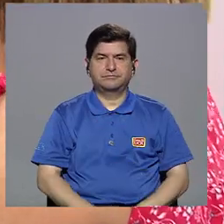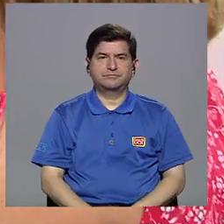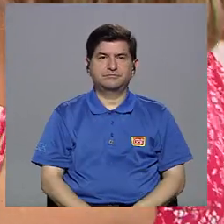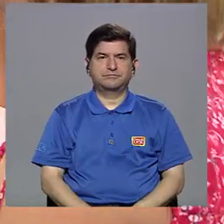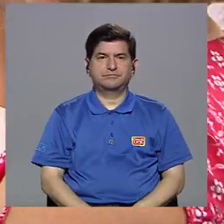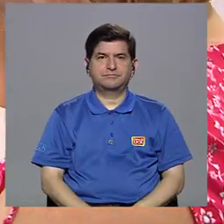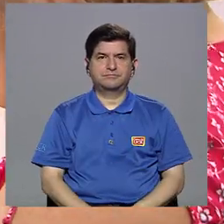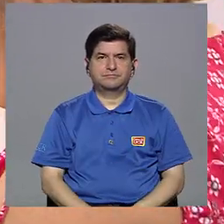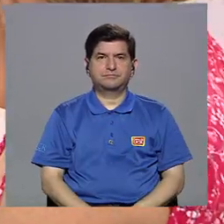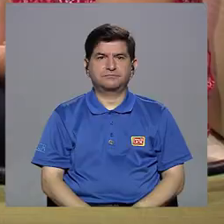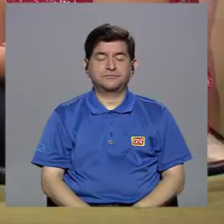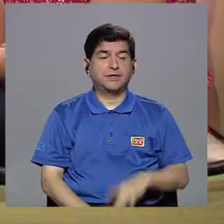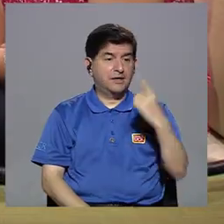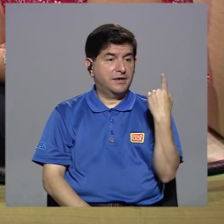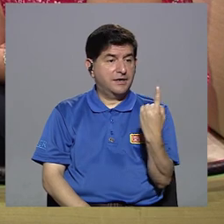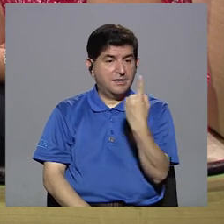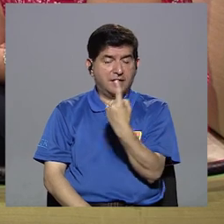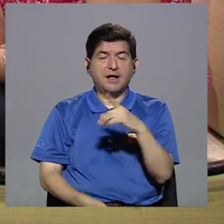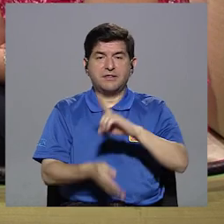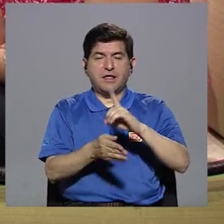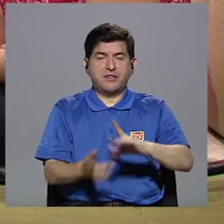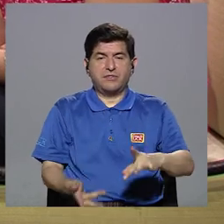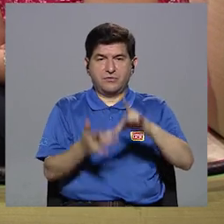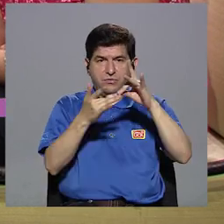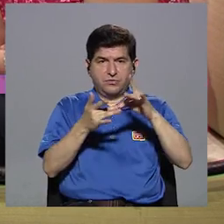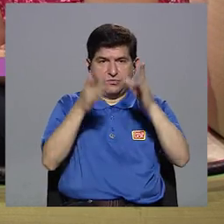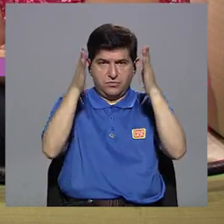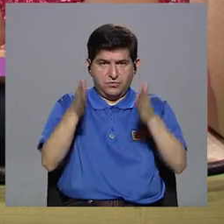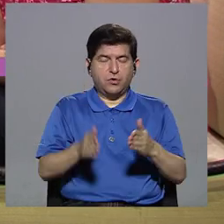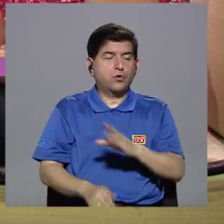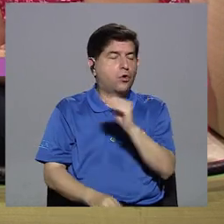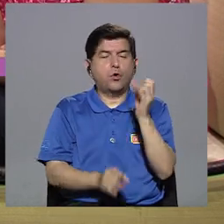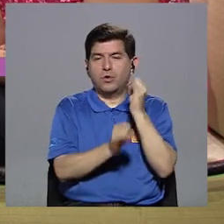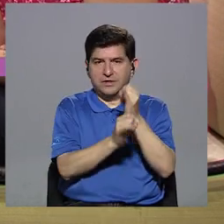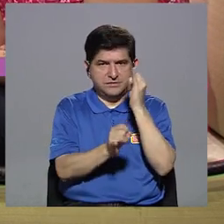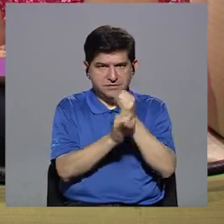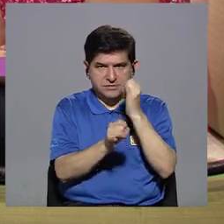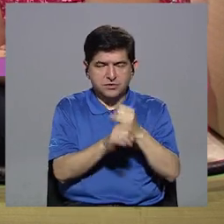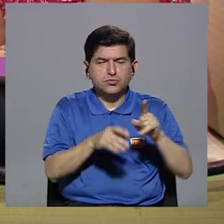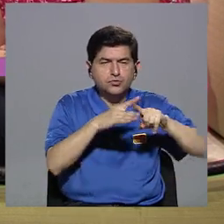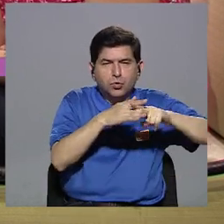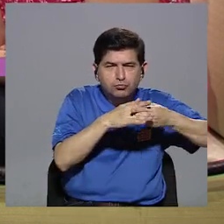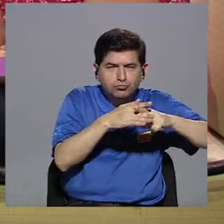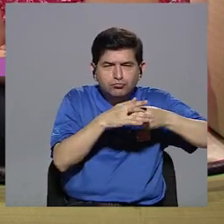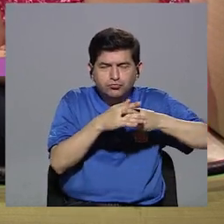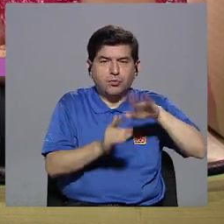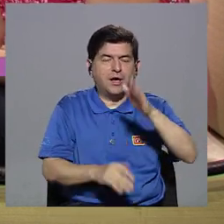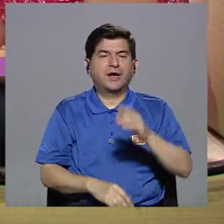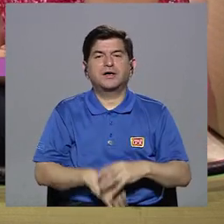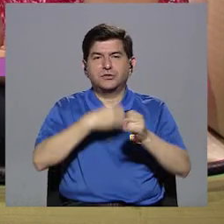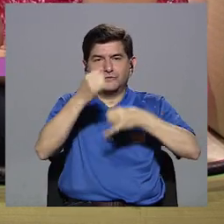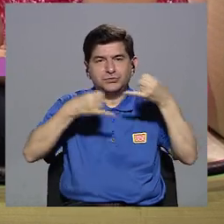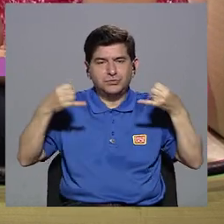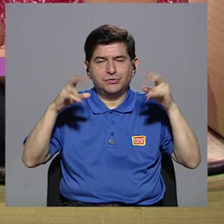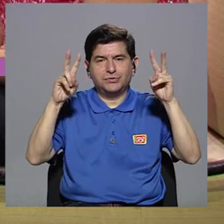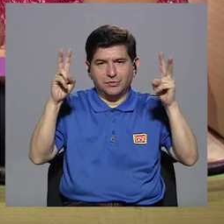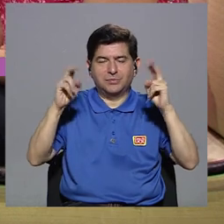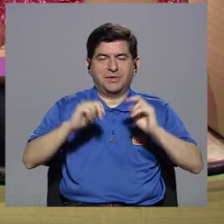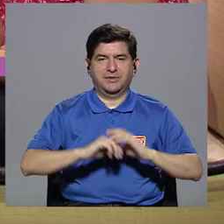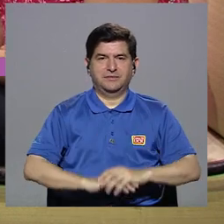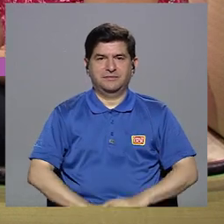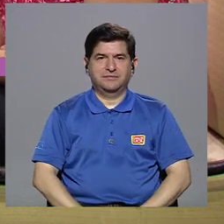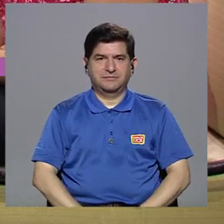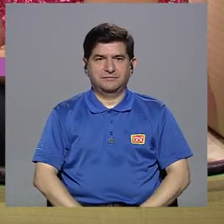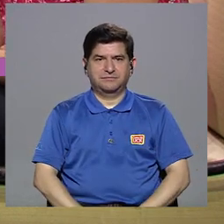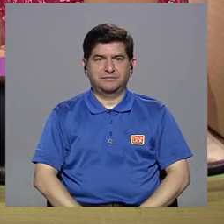cada digamos cada médico especialista y cada institución lo ajusta a su idioma obviamente